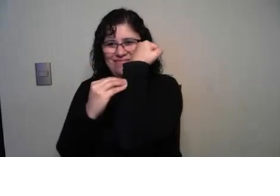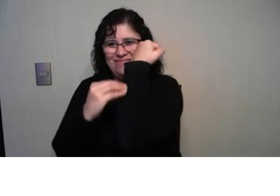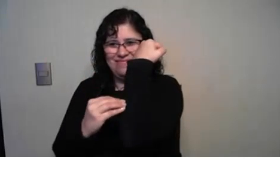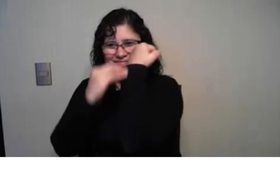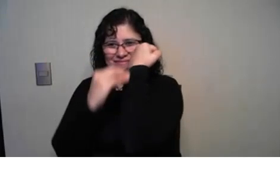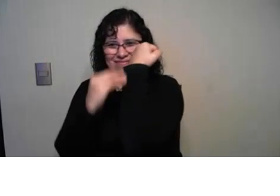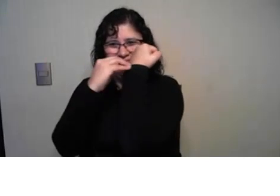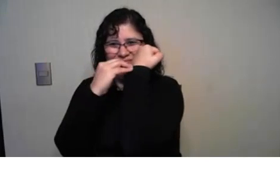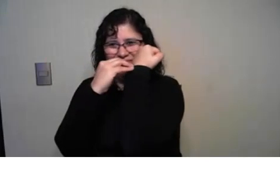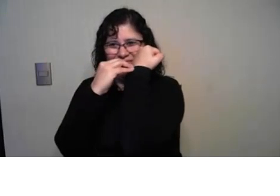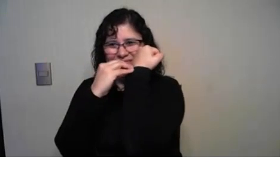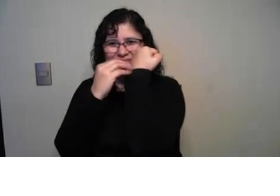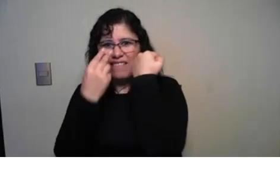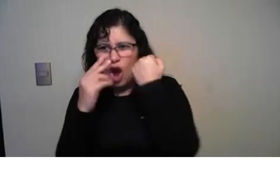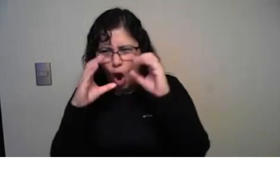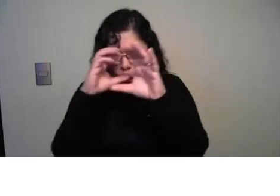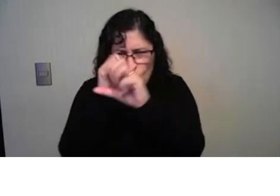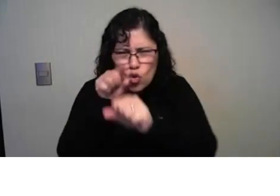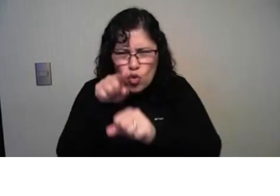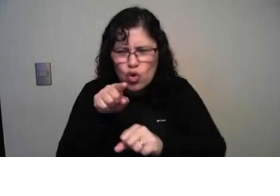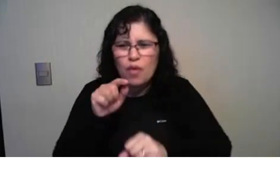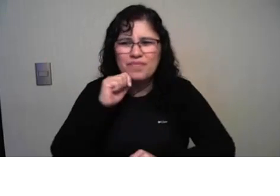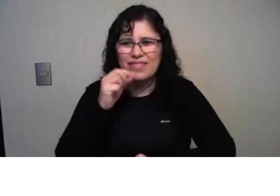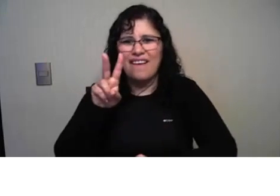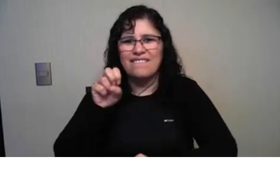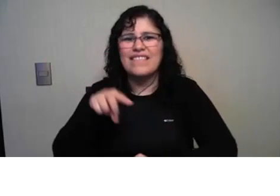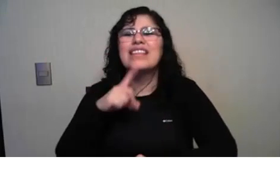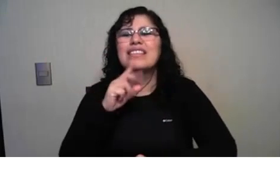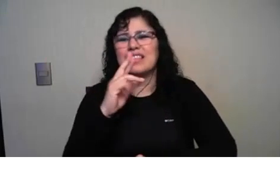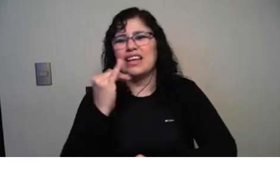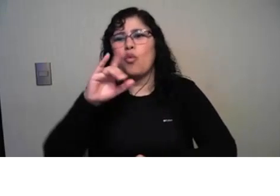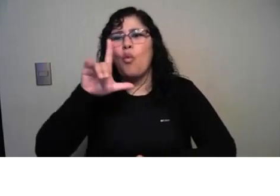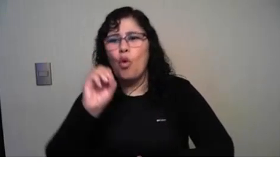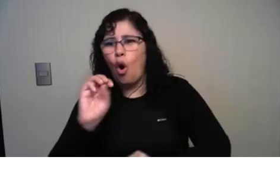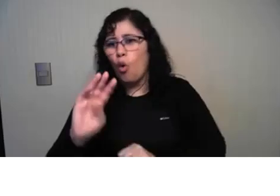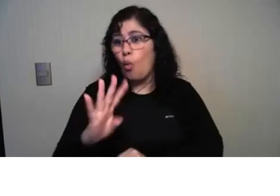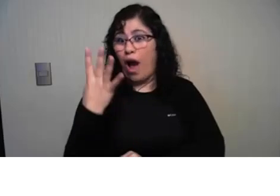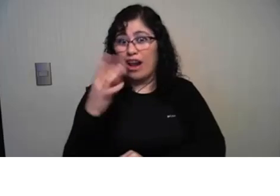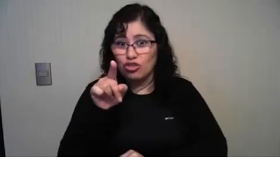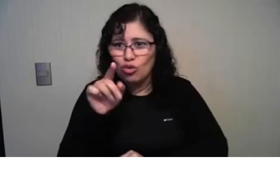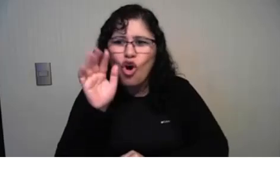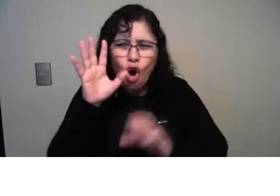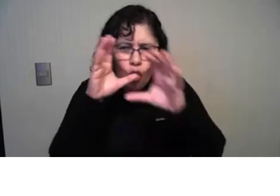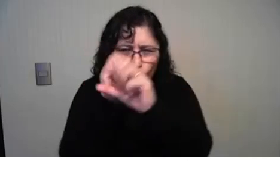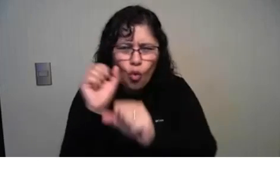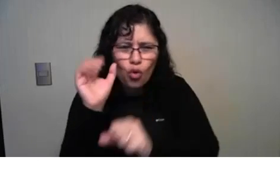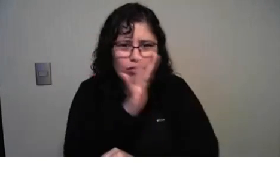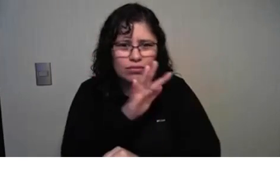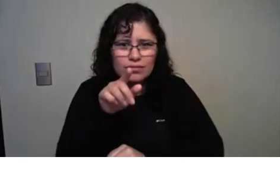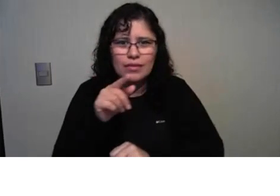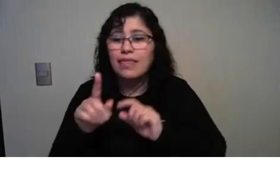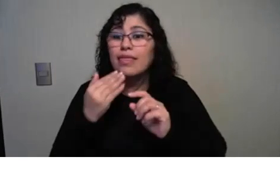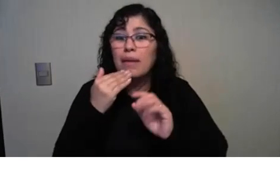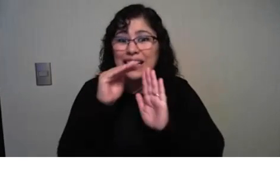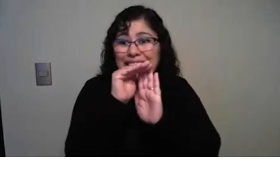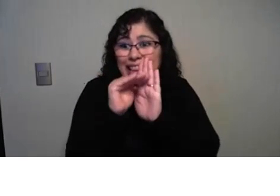los ventrículos, en este caso cuarto ventrículo, y si seguimos observando con detalle podríamos